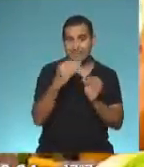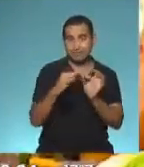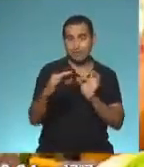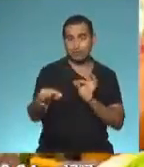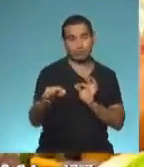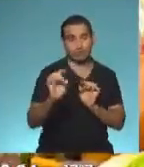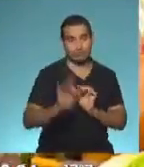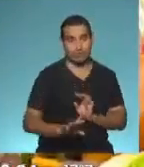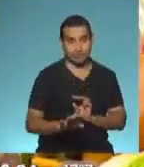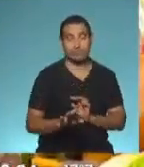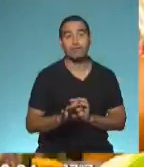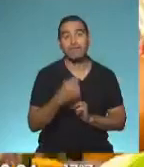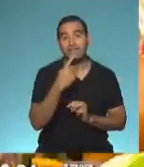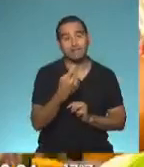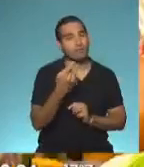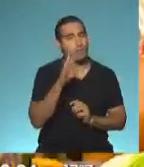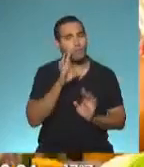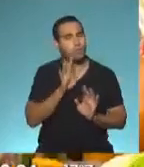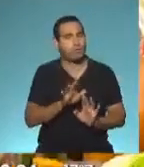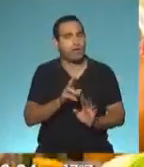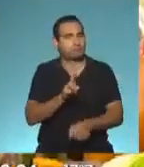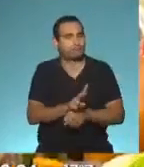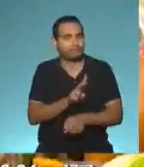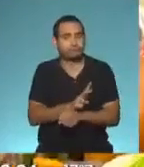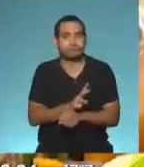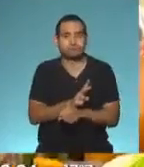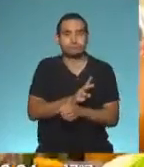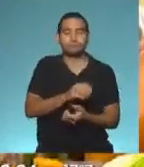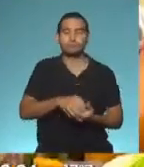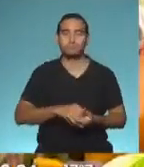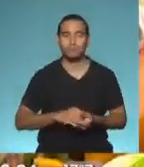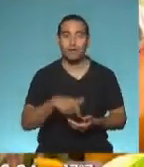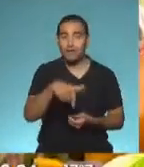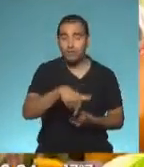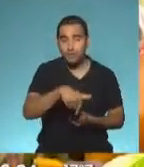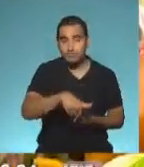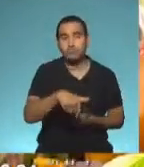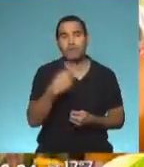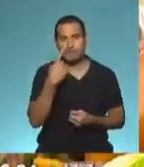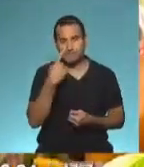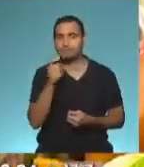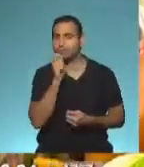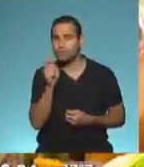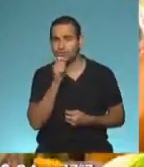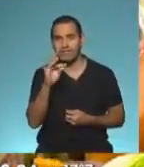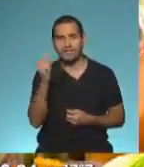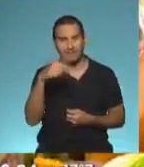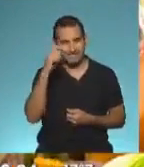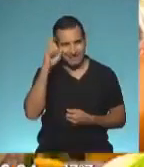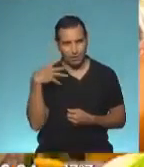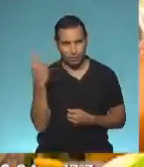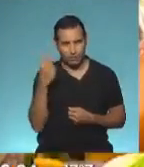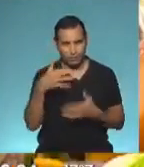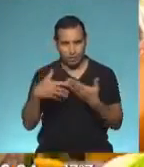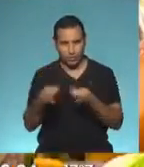dentro del local tienen que ser muy cuidadosos y esto avisarlo en los locales pero en momentos vamos a tener la nota con danielle que es el dueño de la